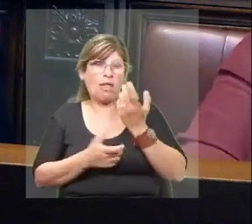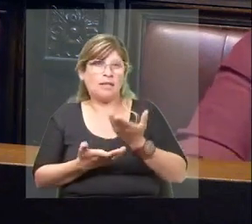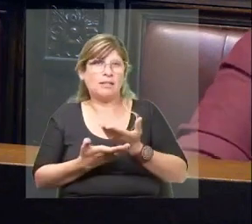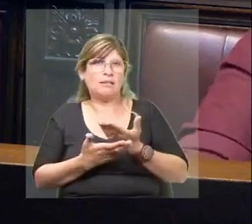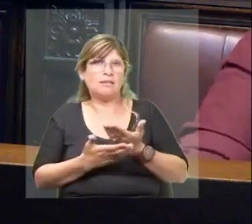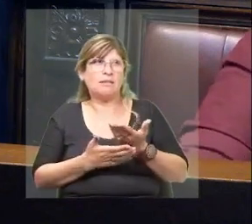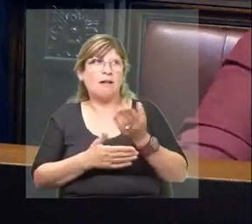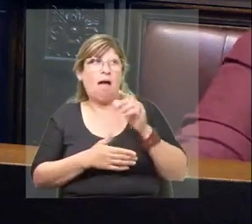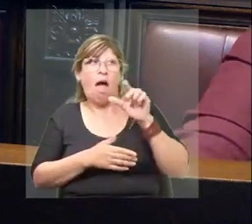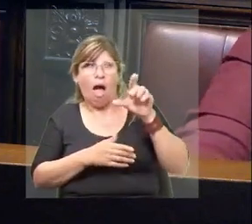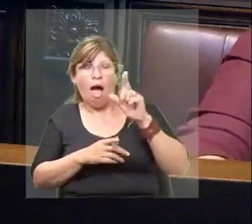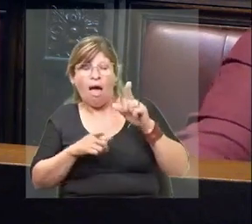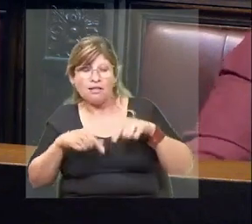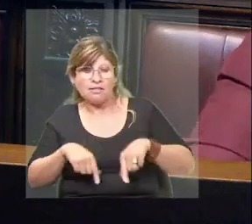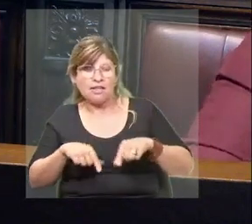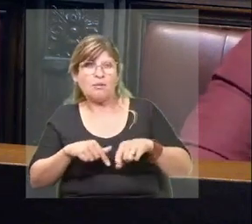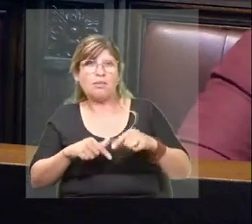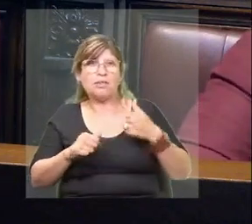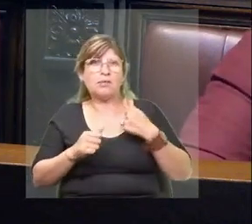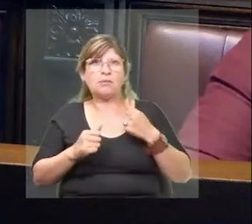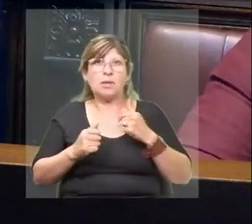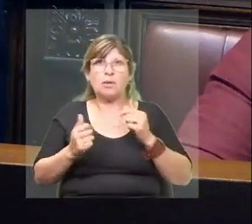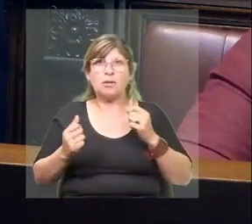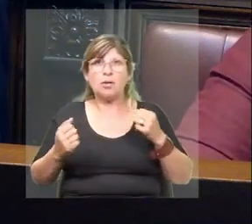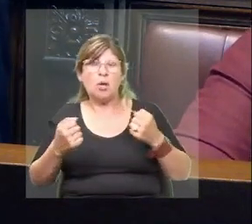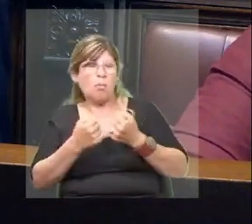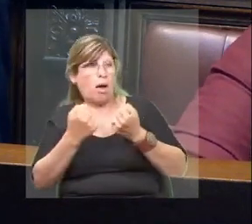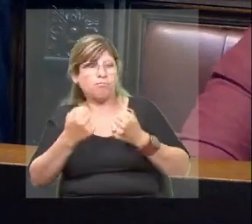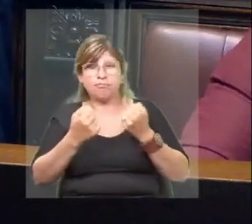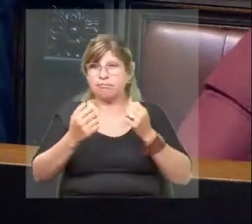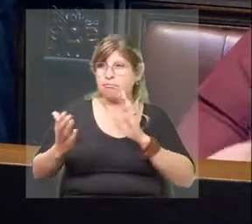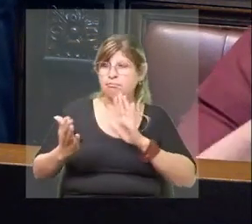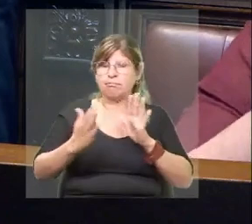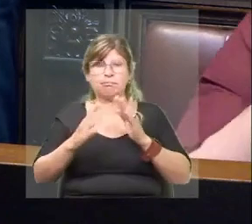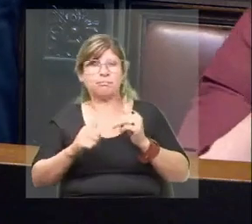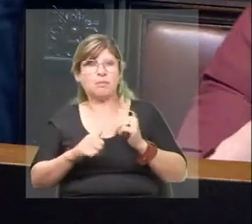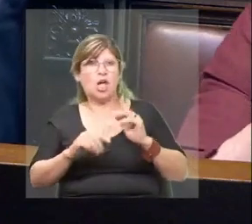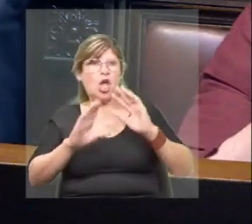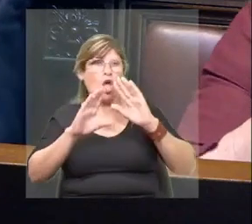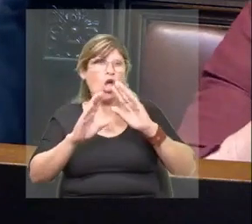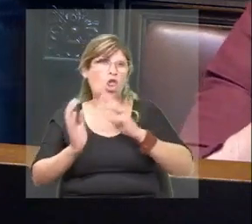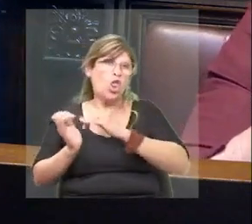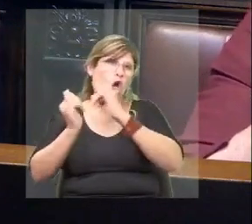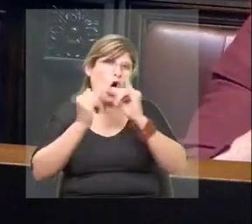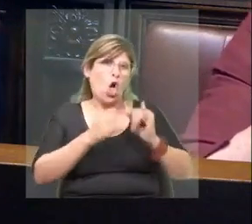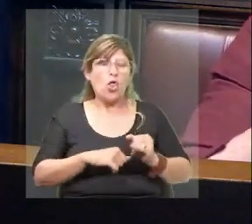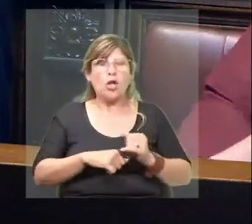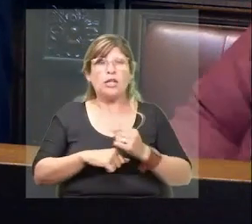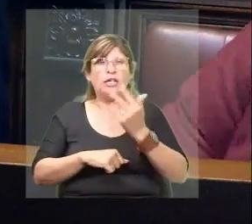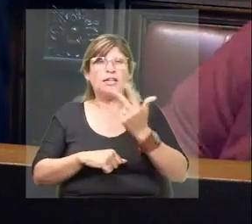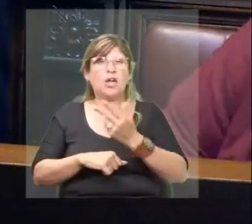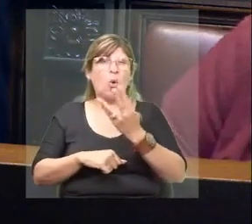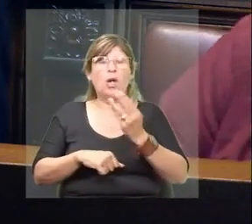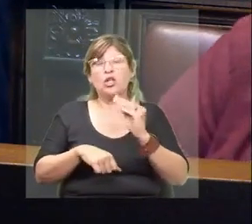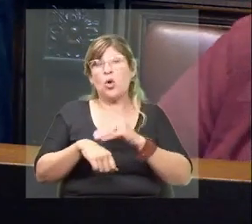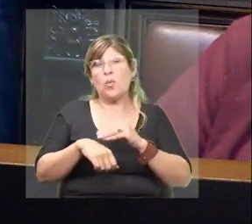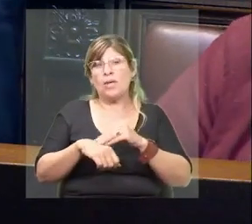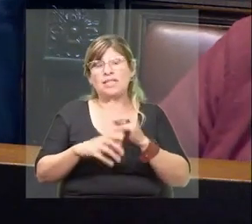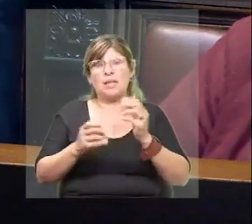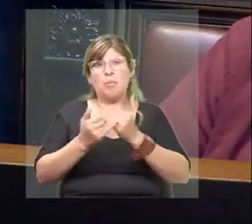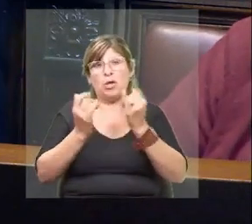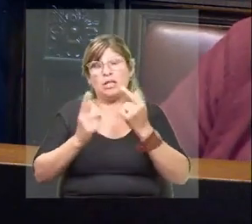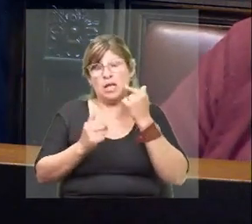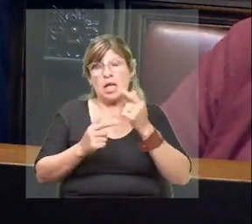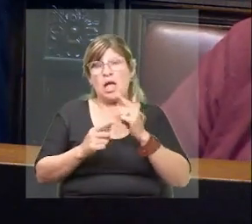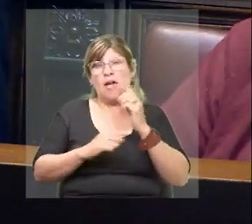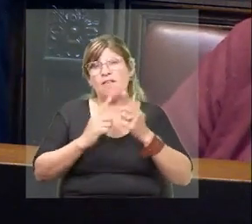Allá en el ministerio nos chocábamos todo el día, 3, 4 veces por día, y a veces hablábamos, por supuesto, de los problemas